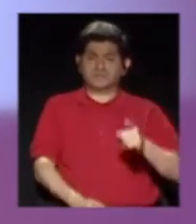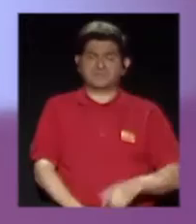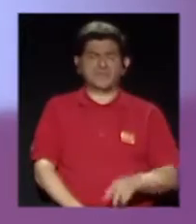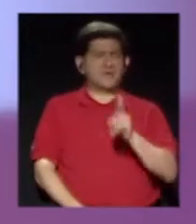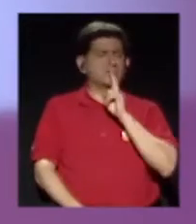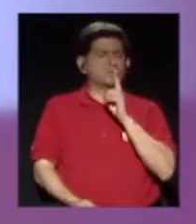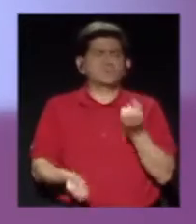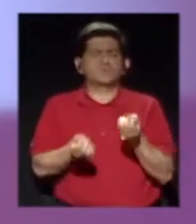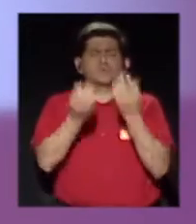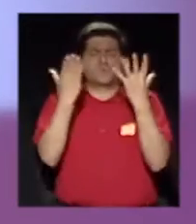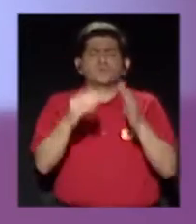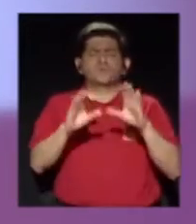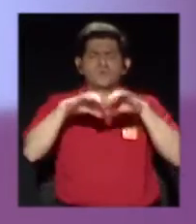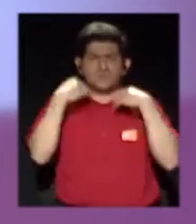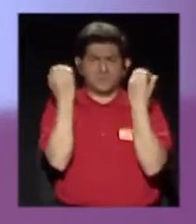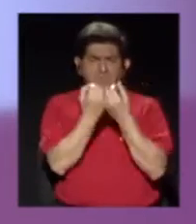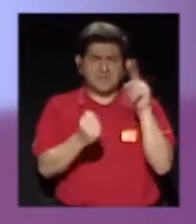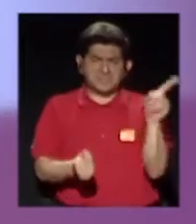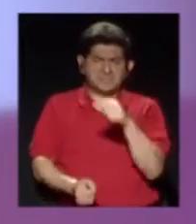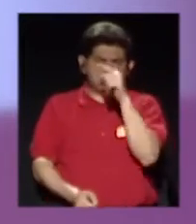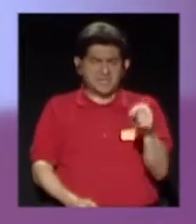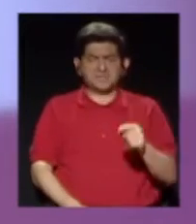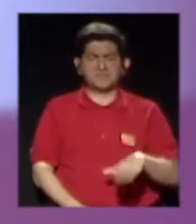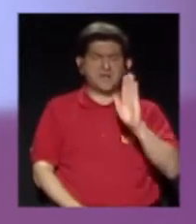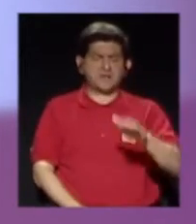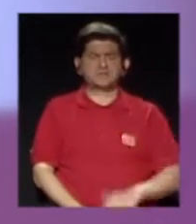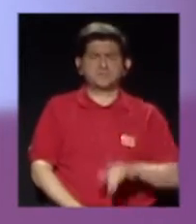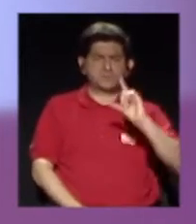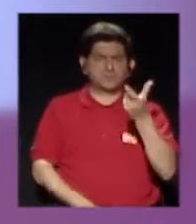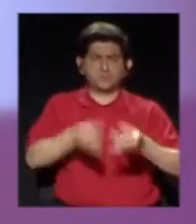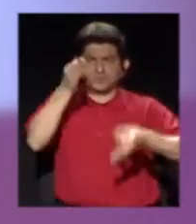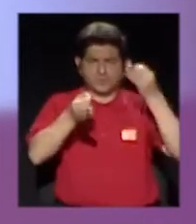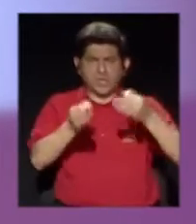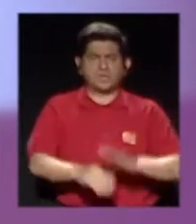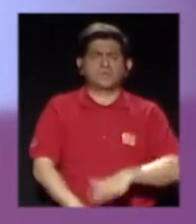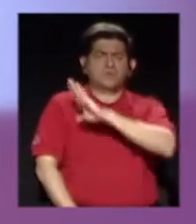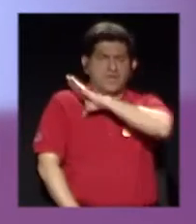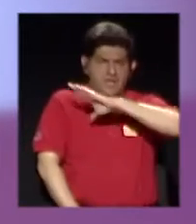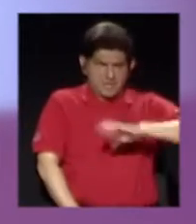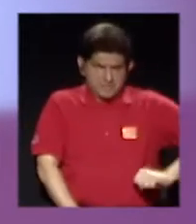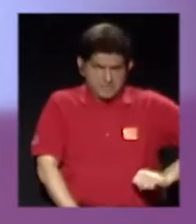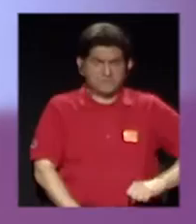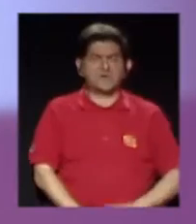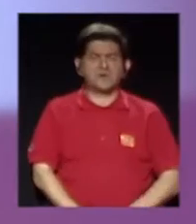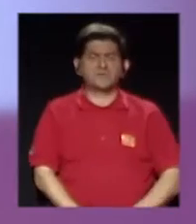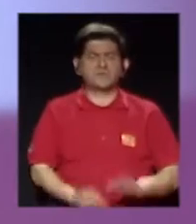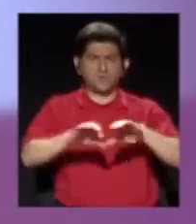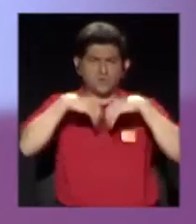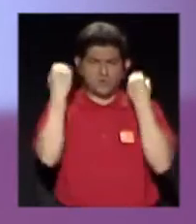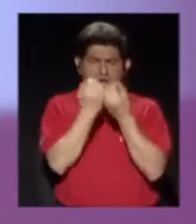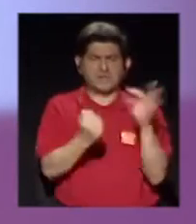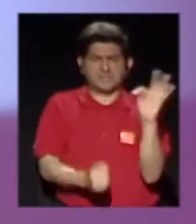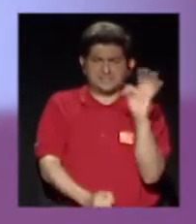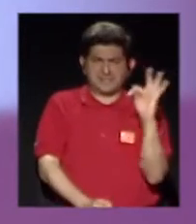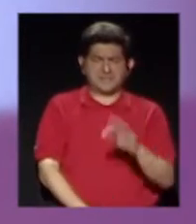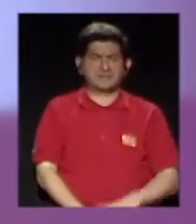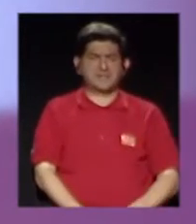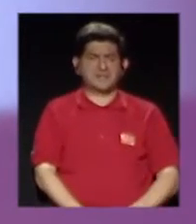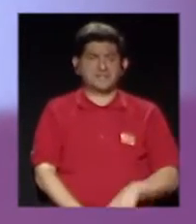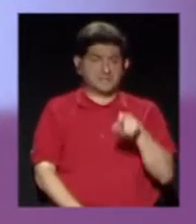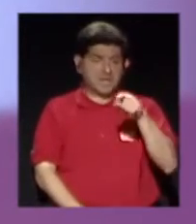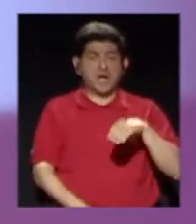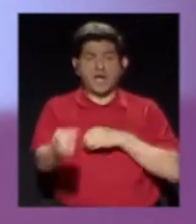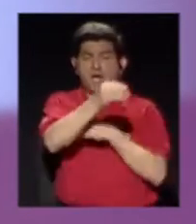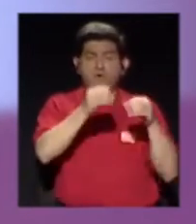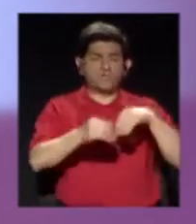gran cantidad de organizaciones les han cancelado personerías jurídicas por ejemplo en el salvador organizaciones de transexuales venga ya nada